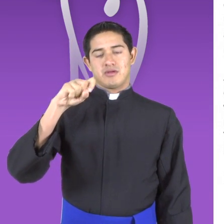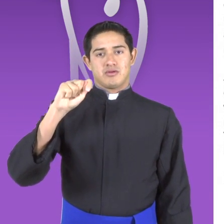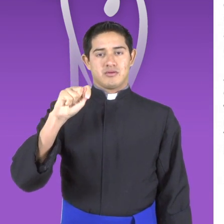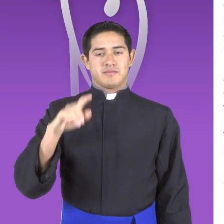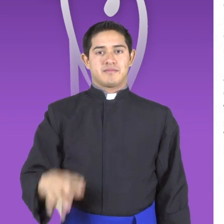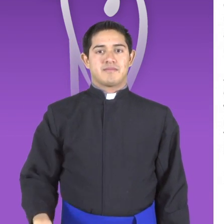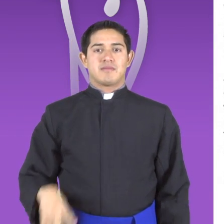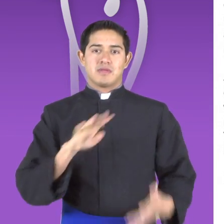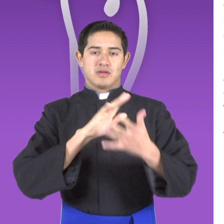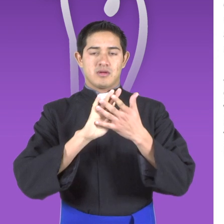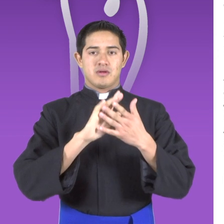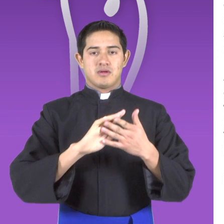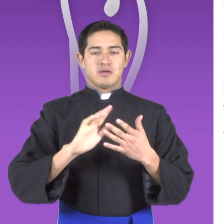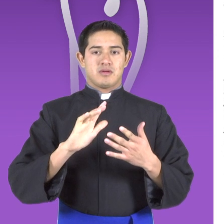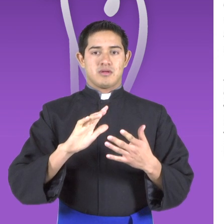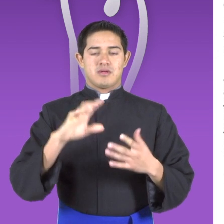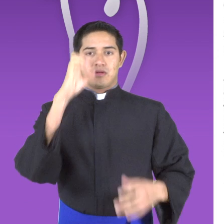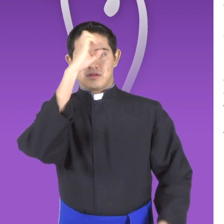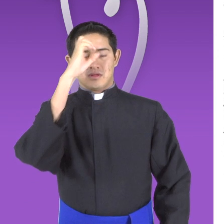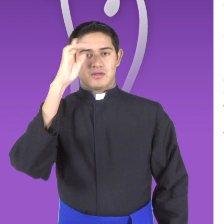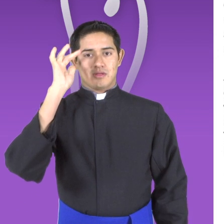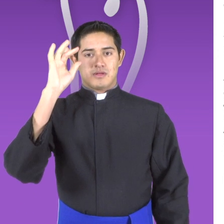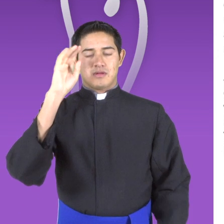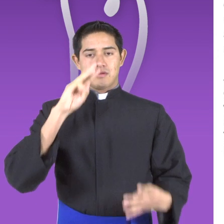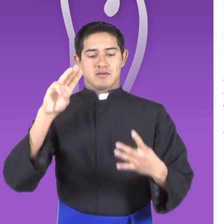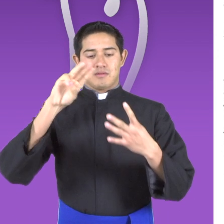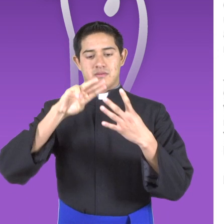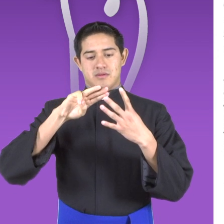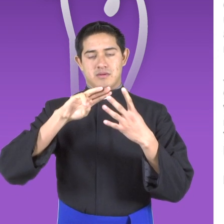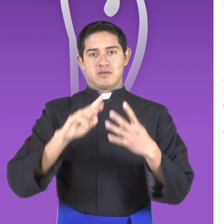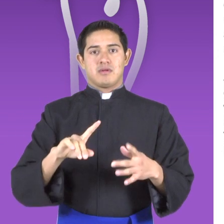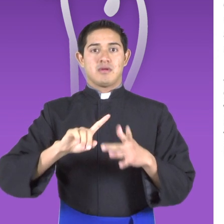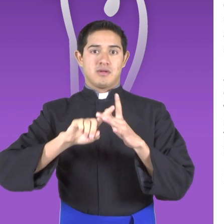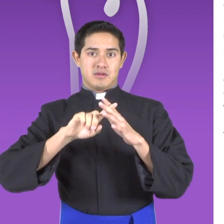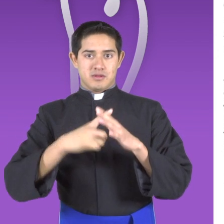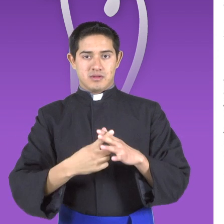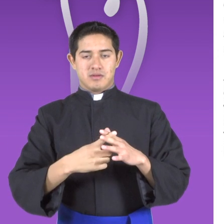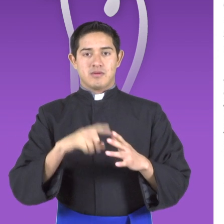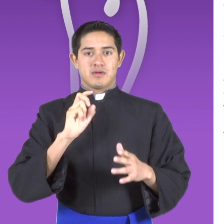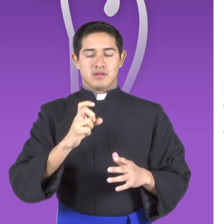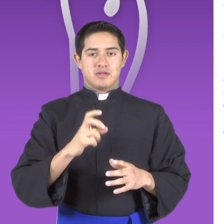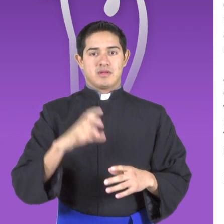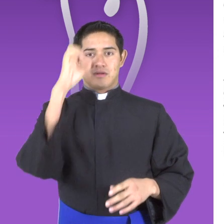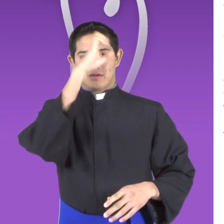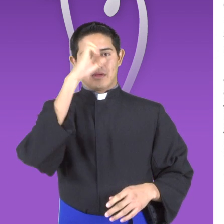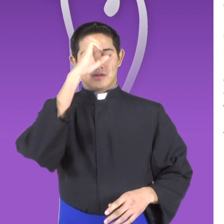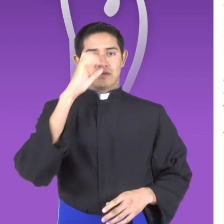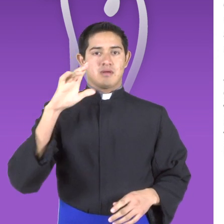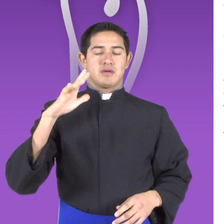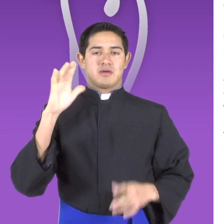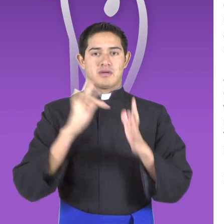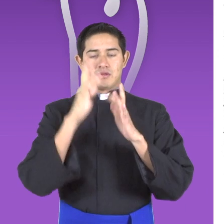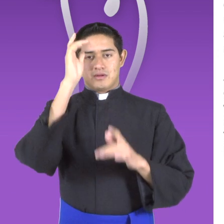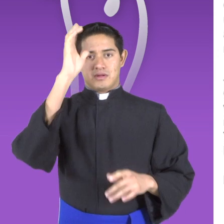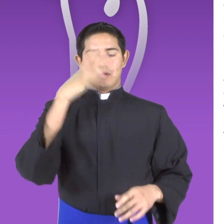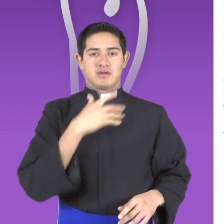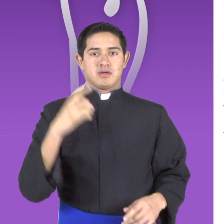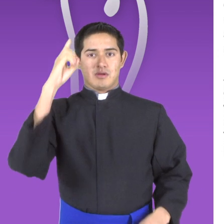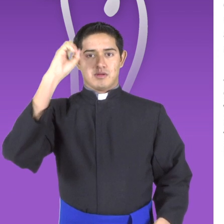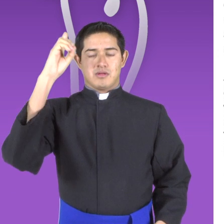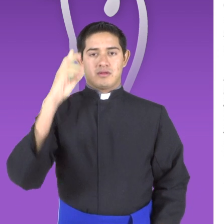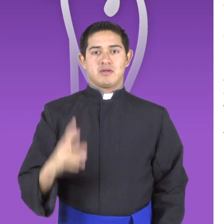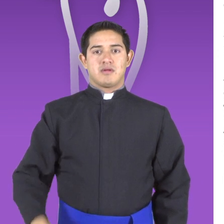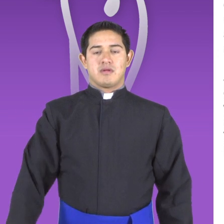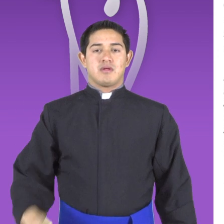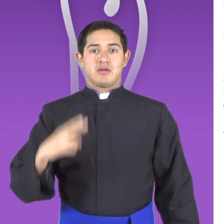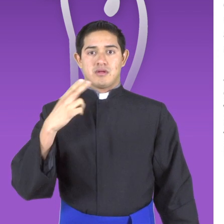Lectura del Evangelio según San Marcos. Este es el principio del Evangelio de Jesucristo, Hijo de Dios. En el libro del